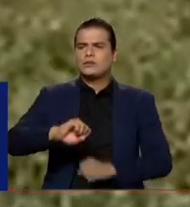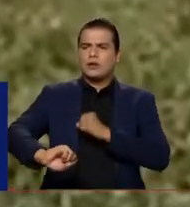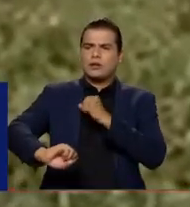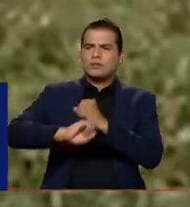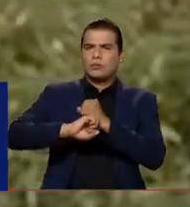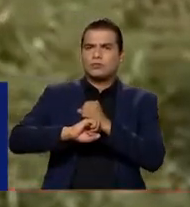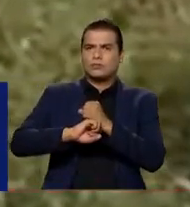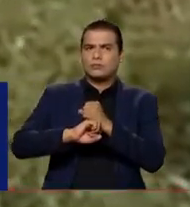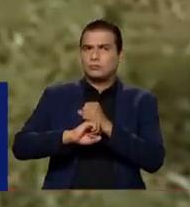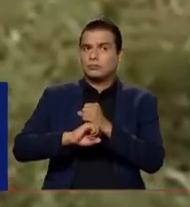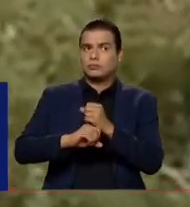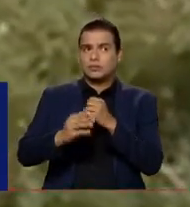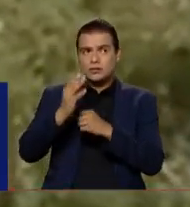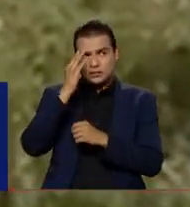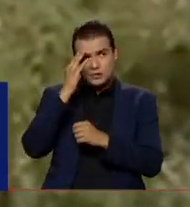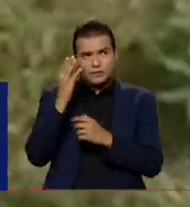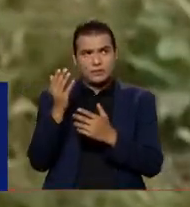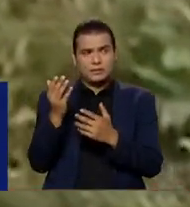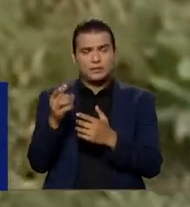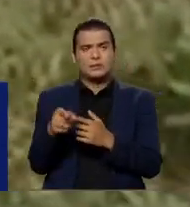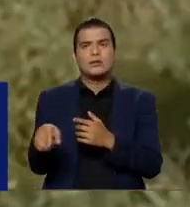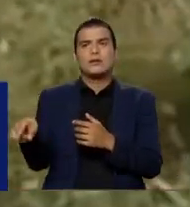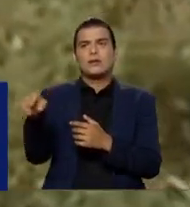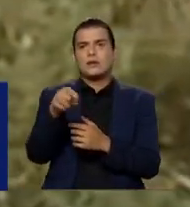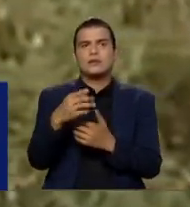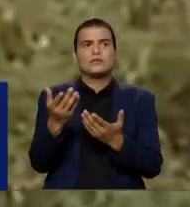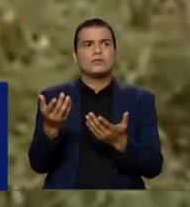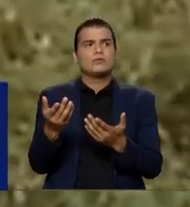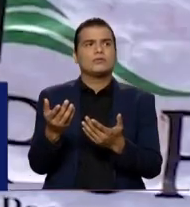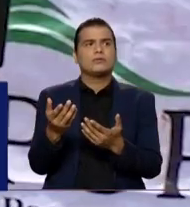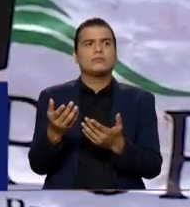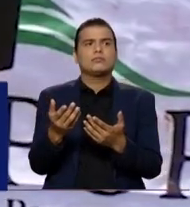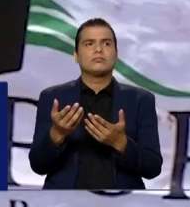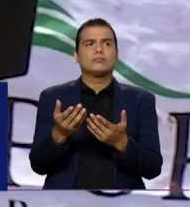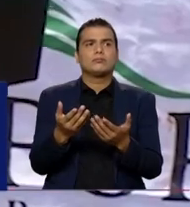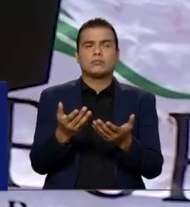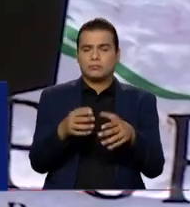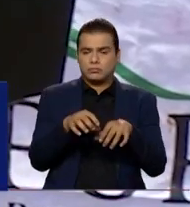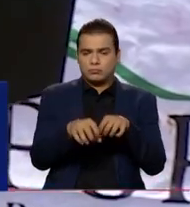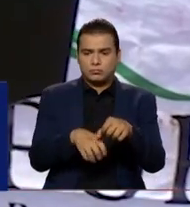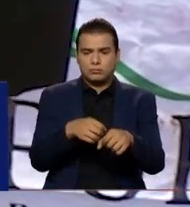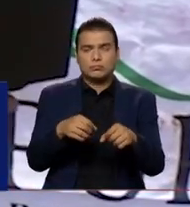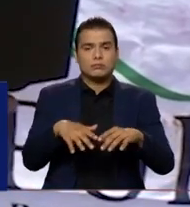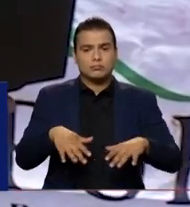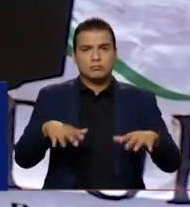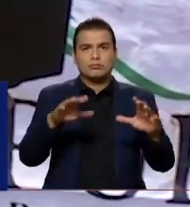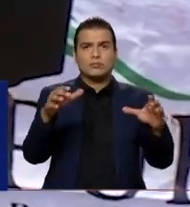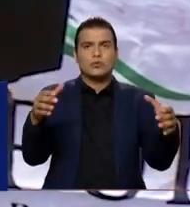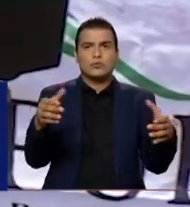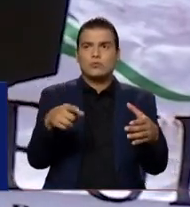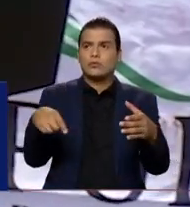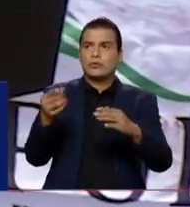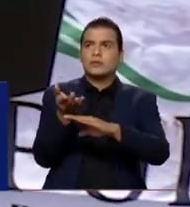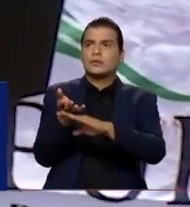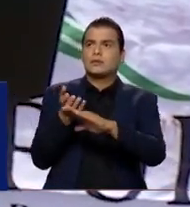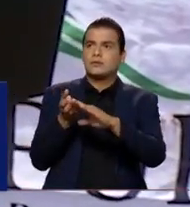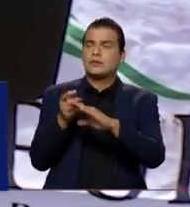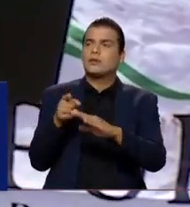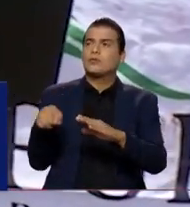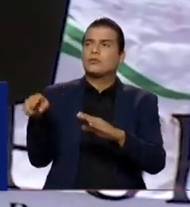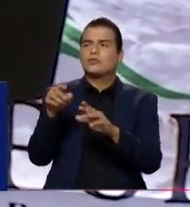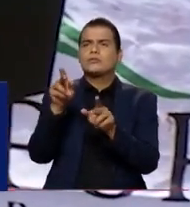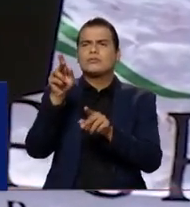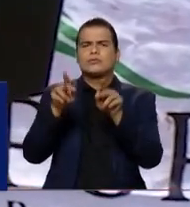los diferentes puntos de recuperación, liberación, campamentos humanitarios exijan las entidades y funcionarios